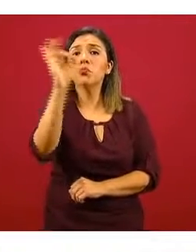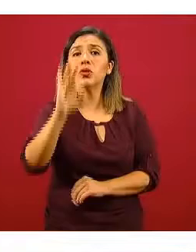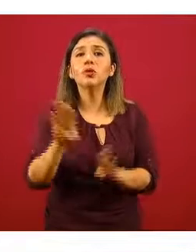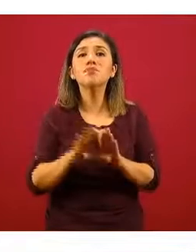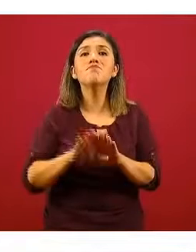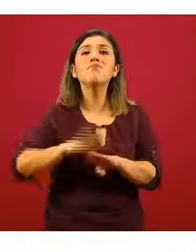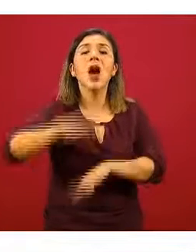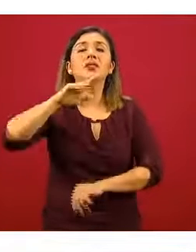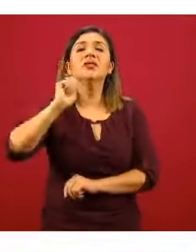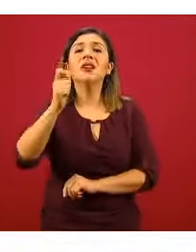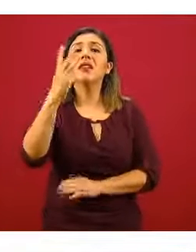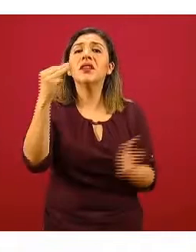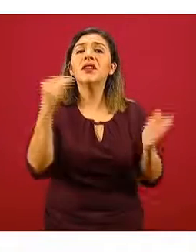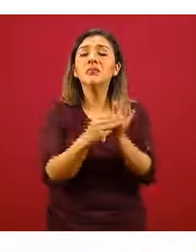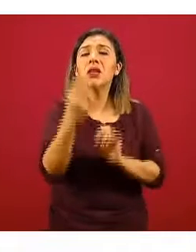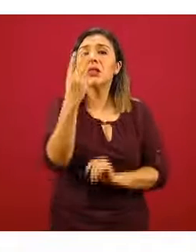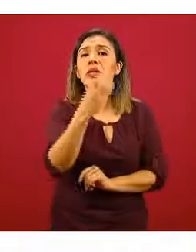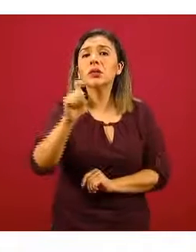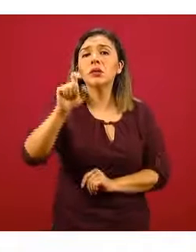representa